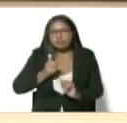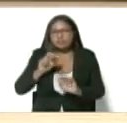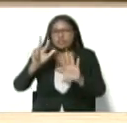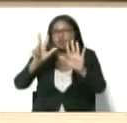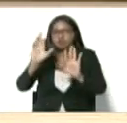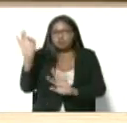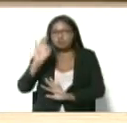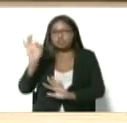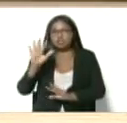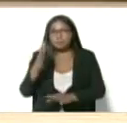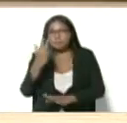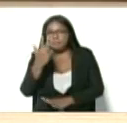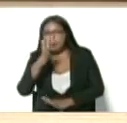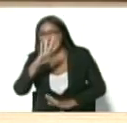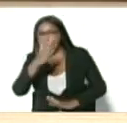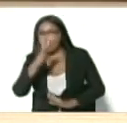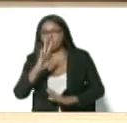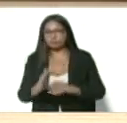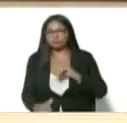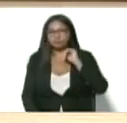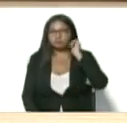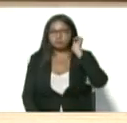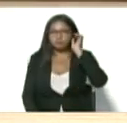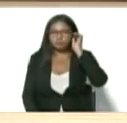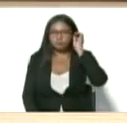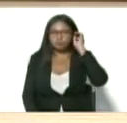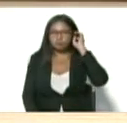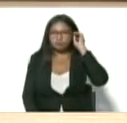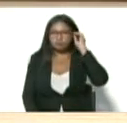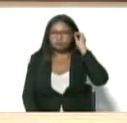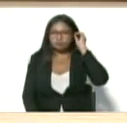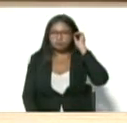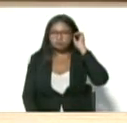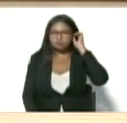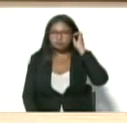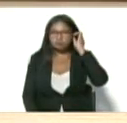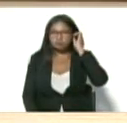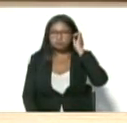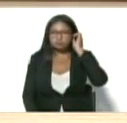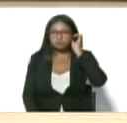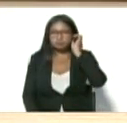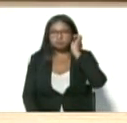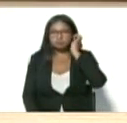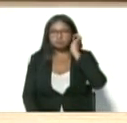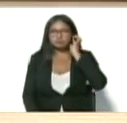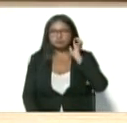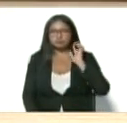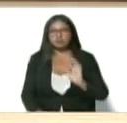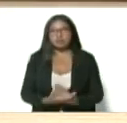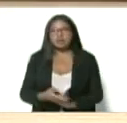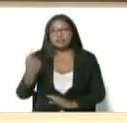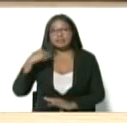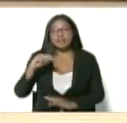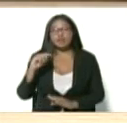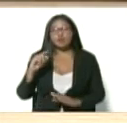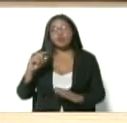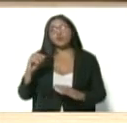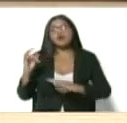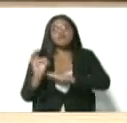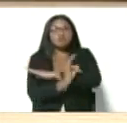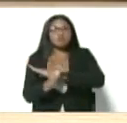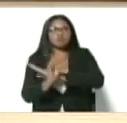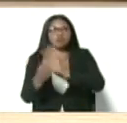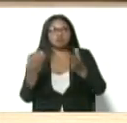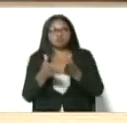ciento teniendo una frontera gigantesca de más de 2.200